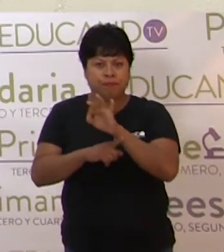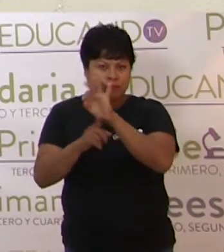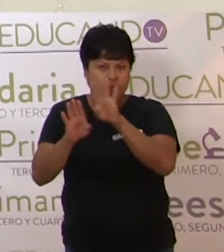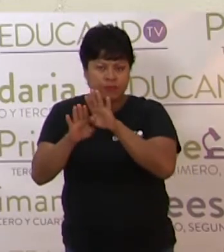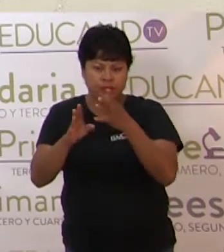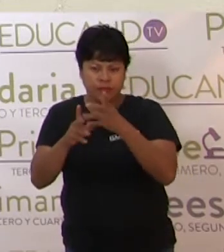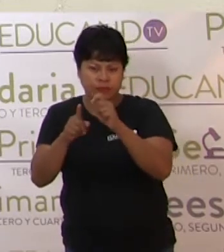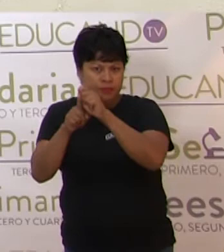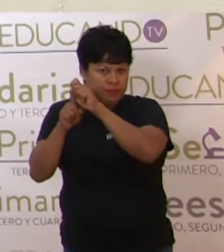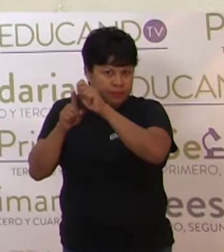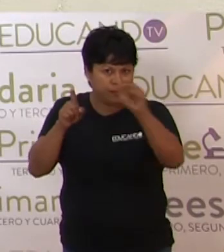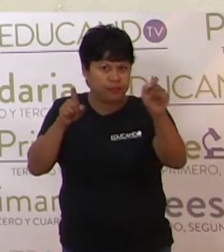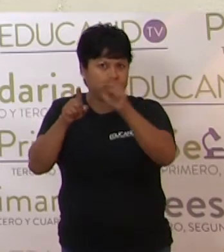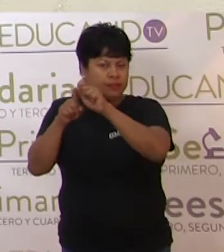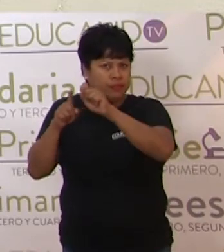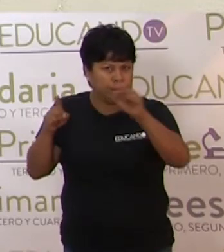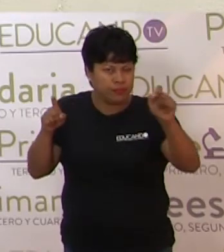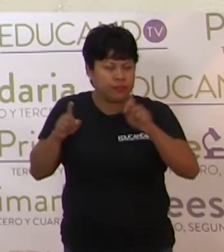perpendiculares